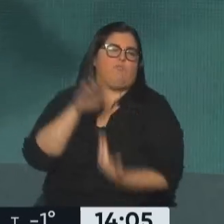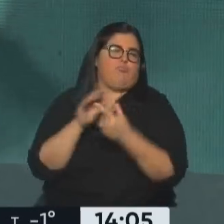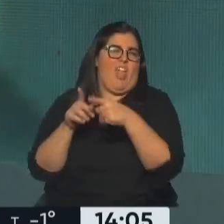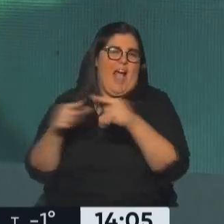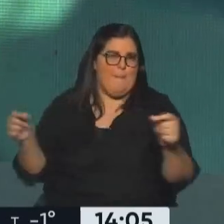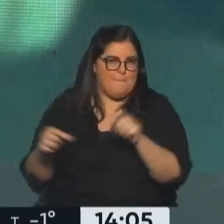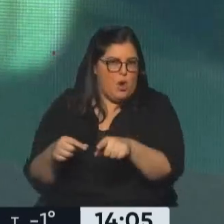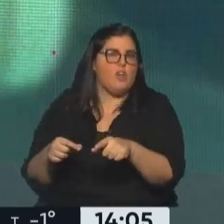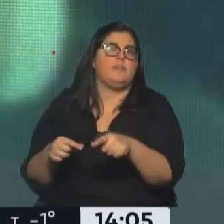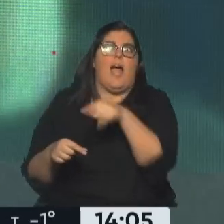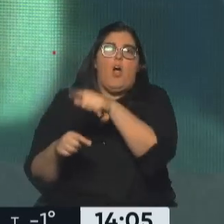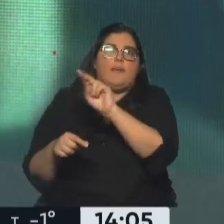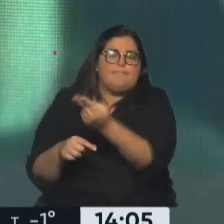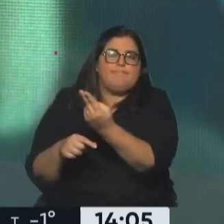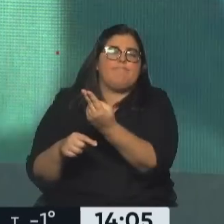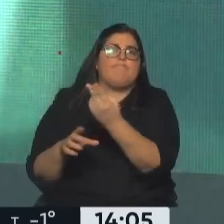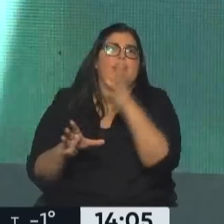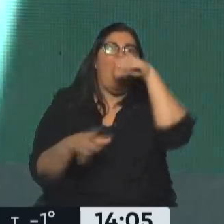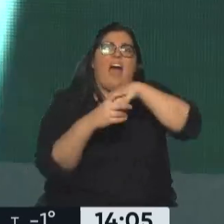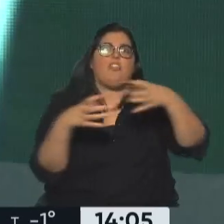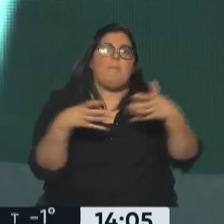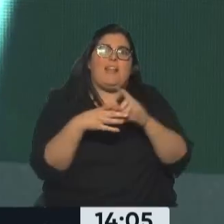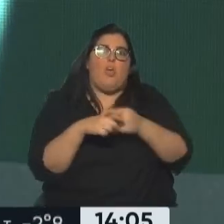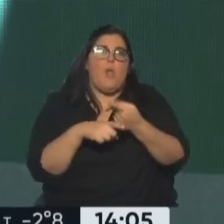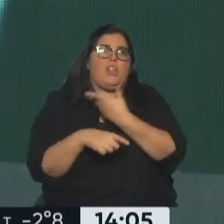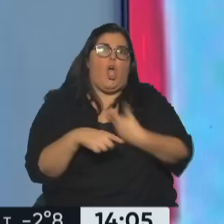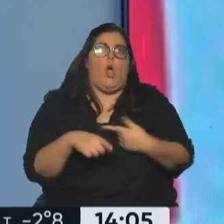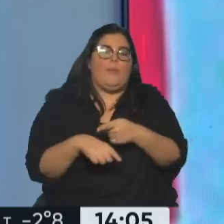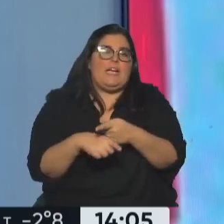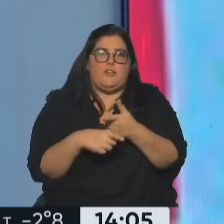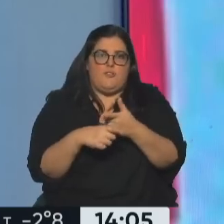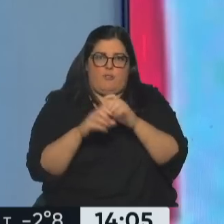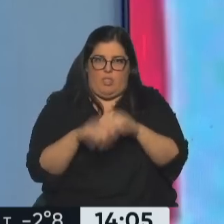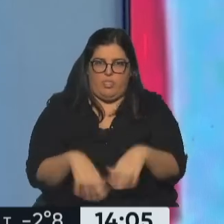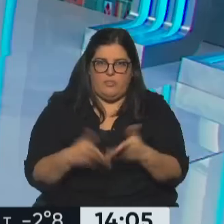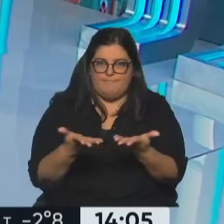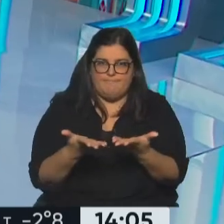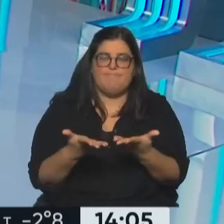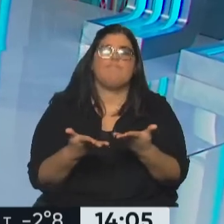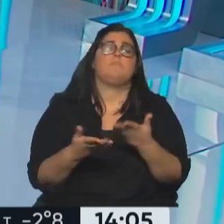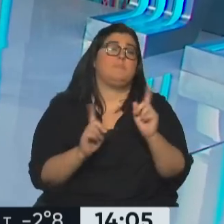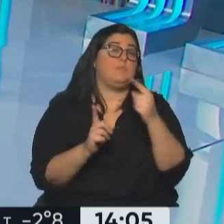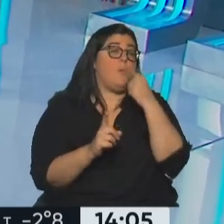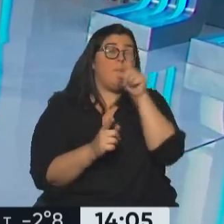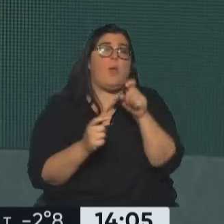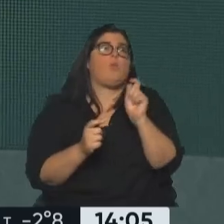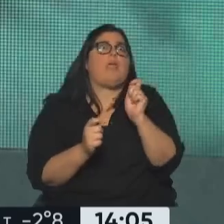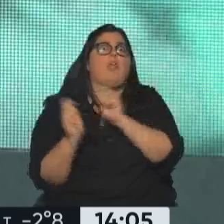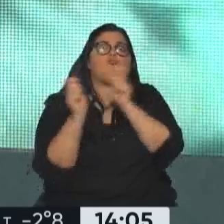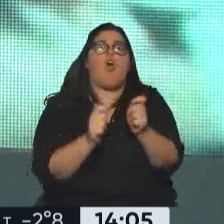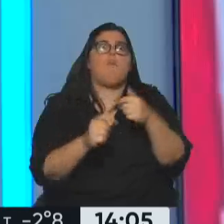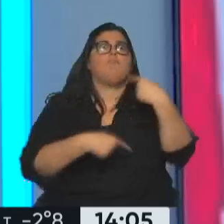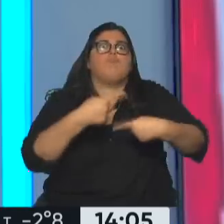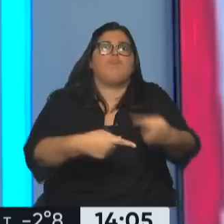un vacío importante al interior de la fuerza política gobernante. Lo planteaba vos recién, Ever, Alejandra, ¿quién lo va a suceder, no? Sí, Dato